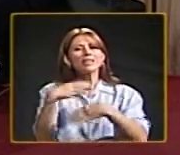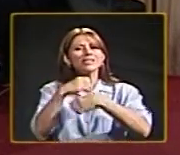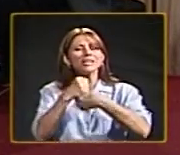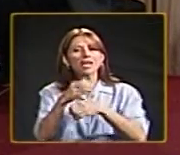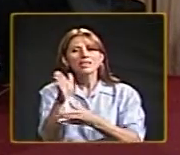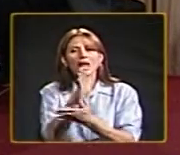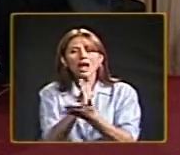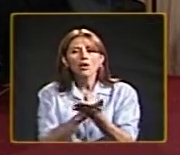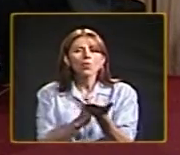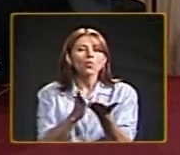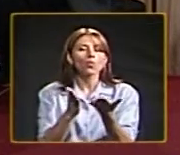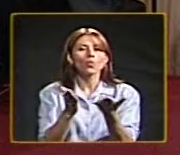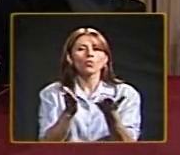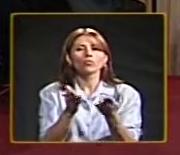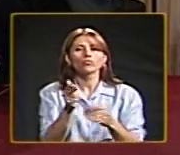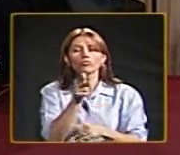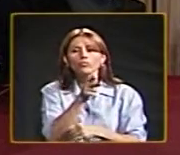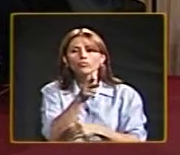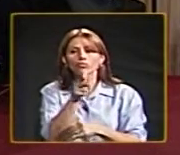hace alguna edición